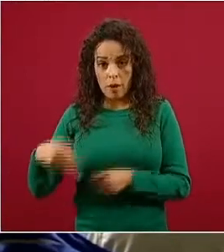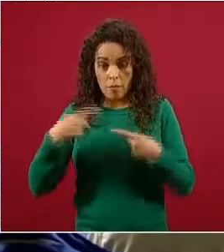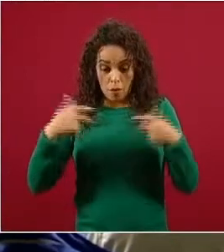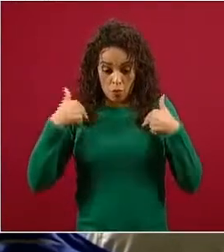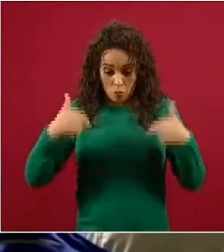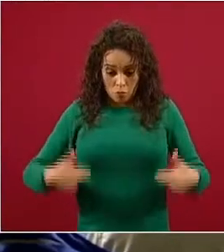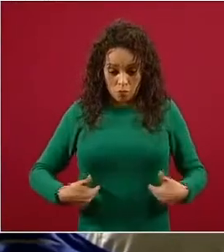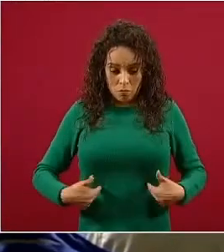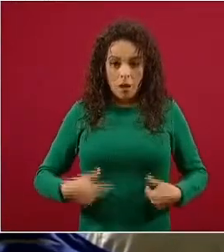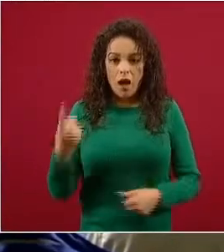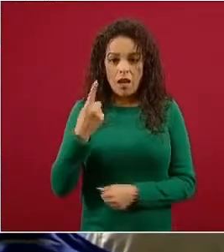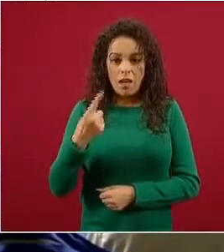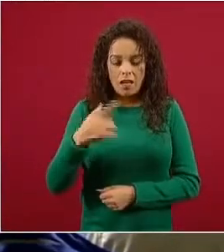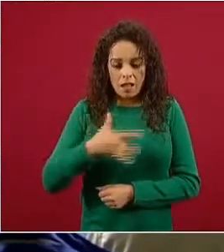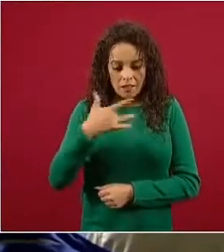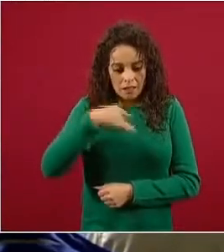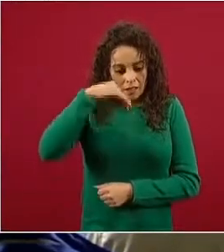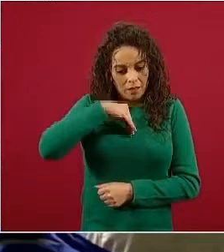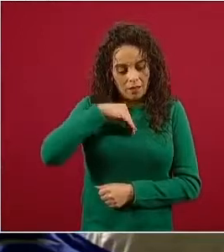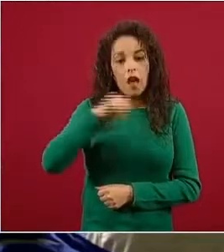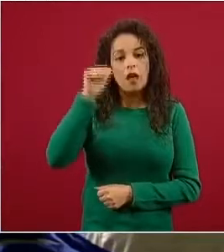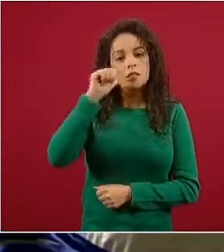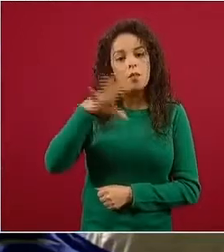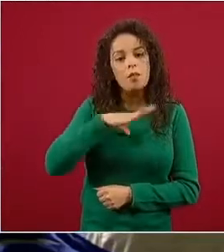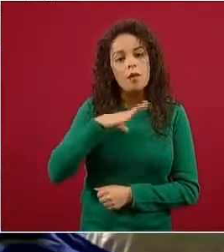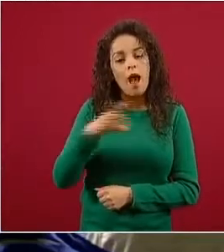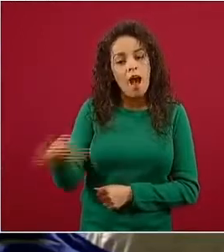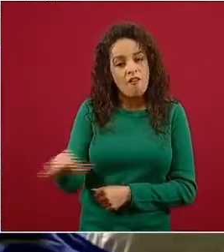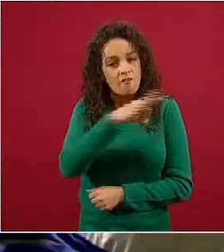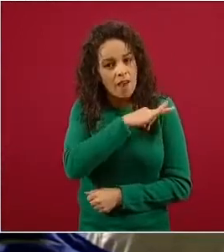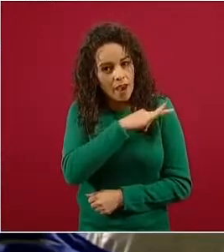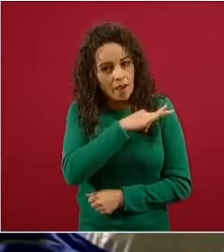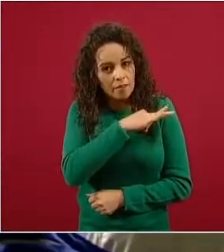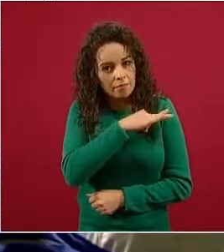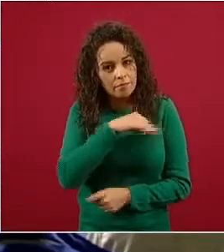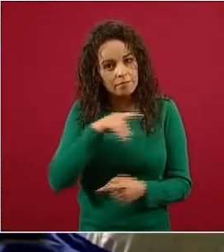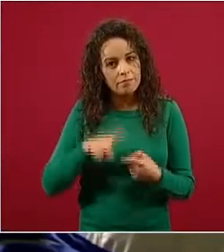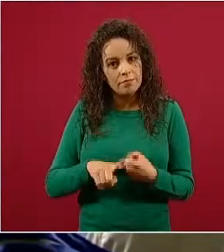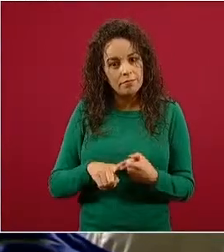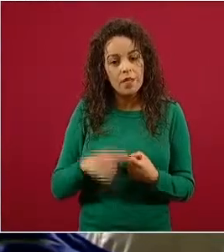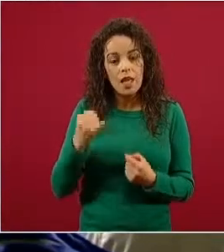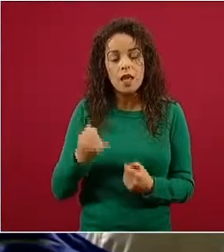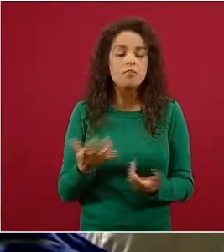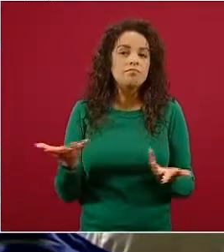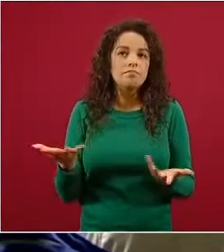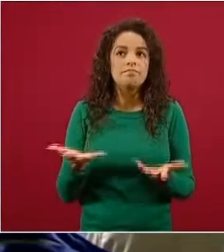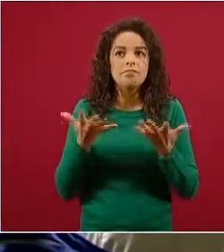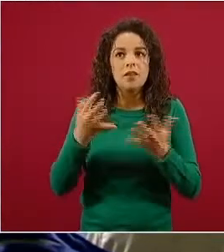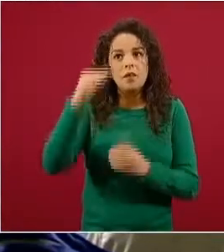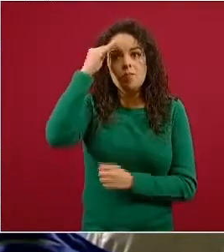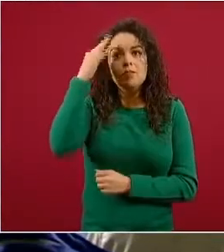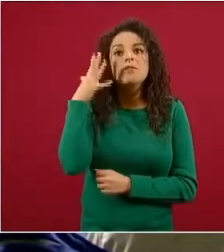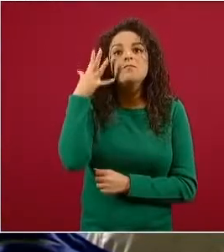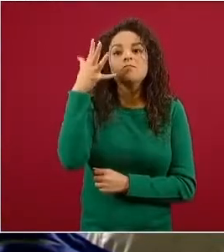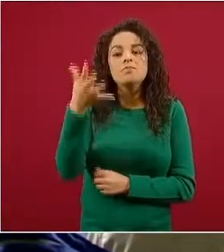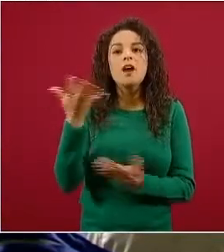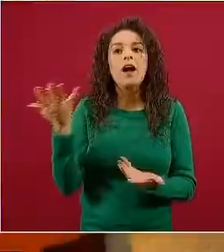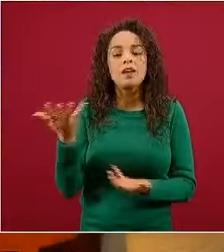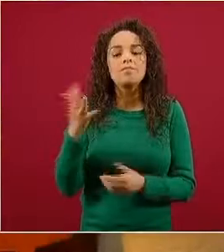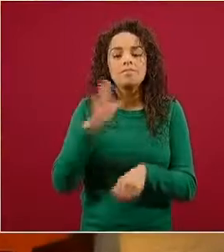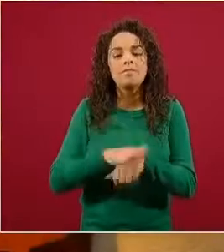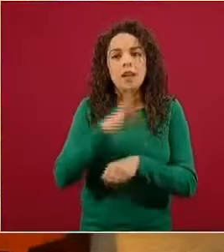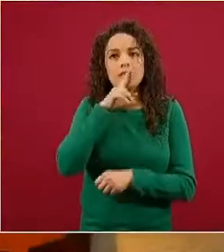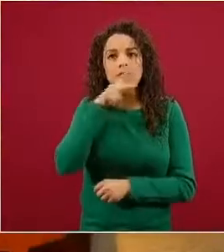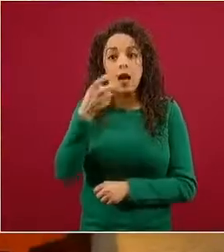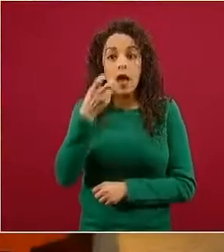de personalidad, a nuestros mecanismos de afrontamiento, en nuestras herramientas. Entonces, es